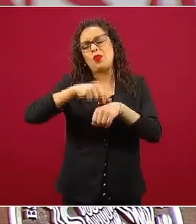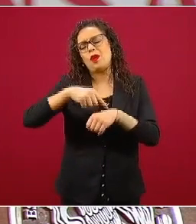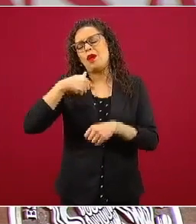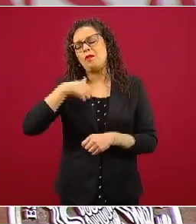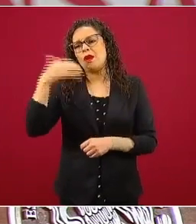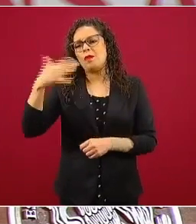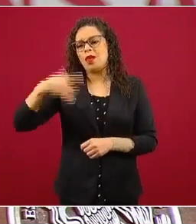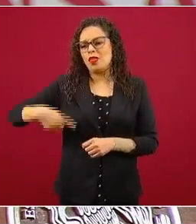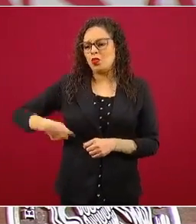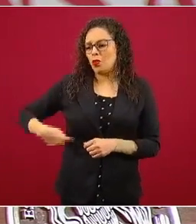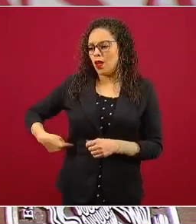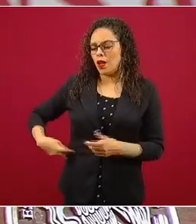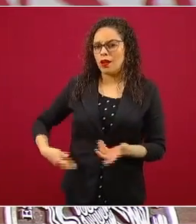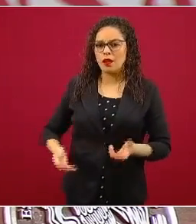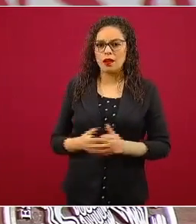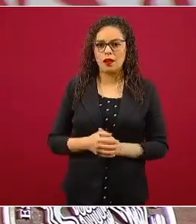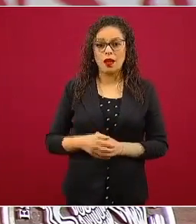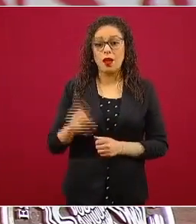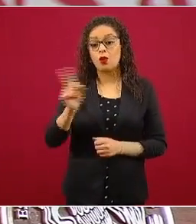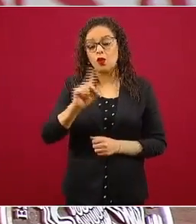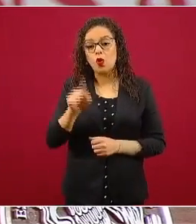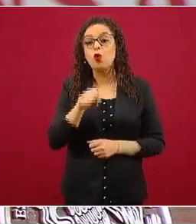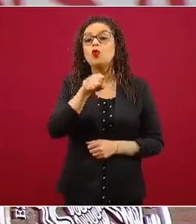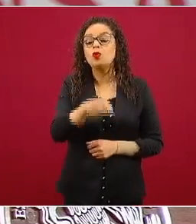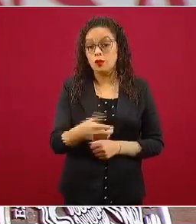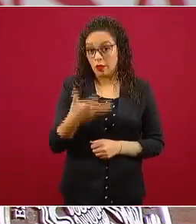No, ¿qué tienes de